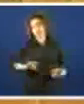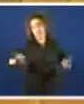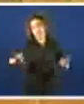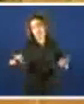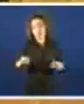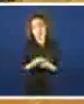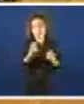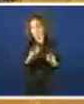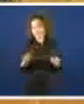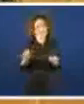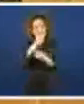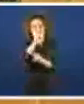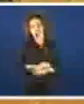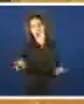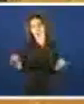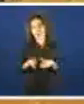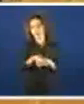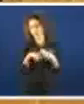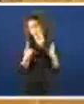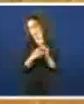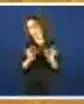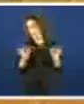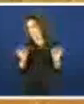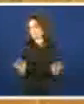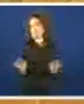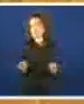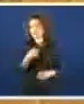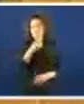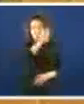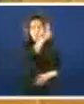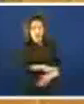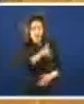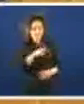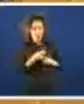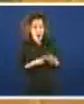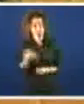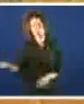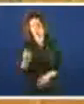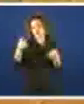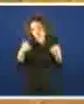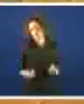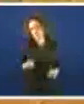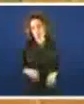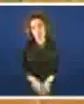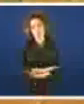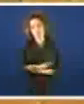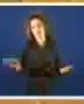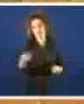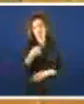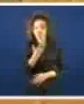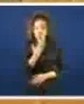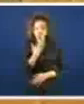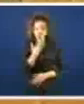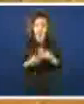Carece de sentido, absolutamente de sentido. Eu teño a impresión de estar facendo gilipollas aquí. E a miña edad,